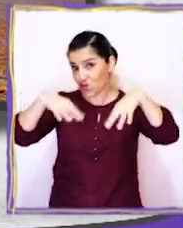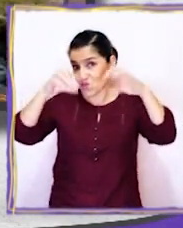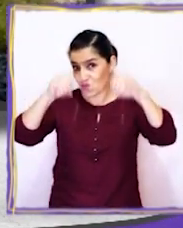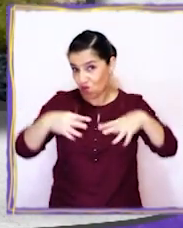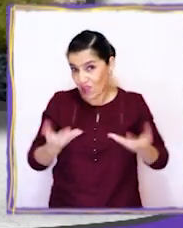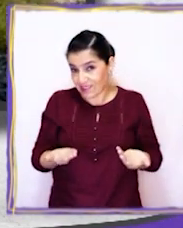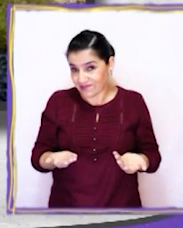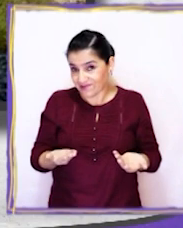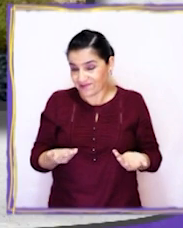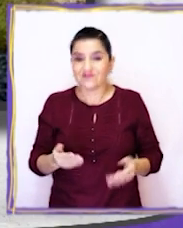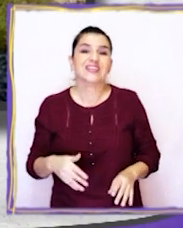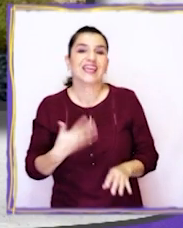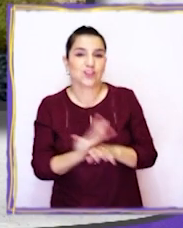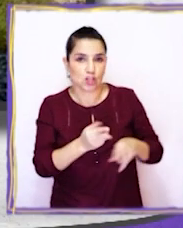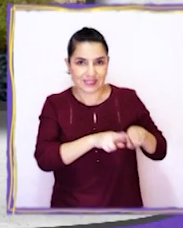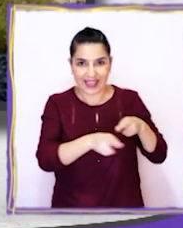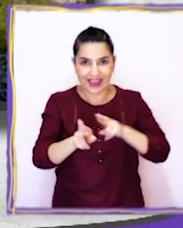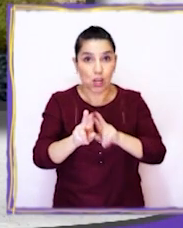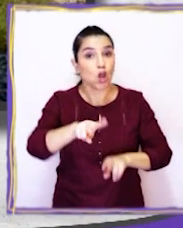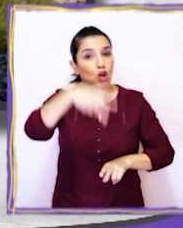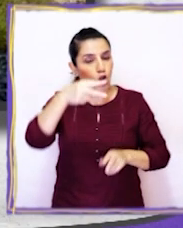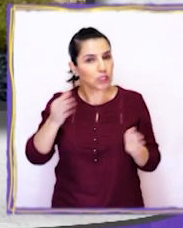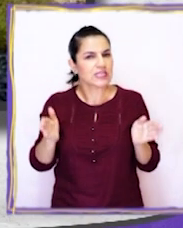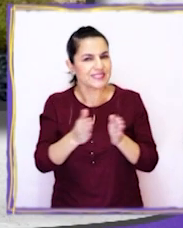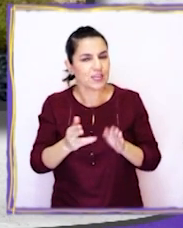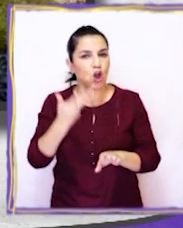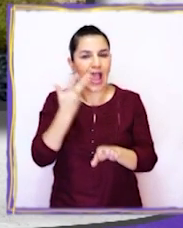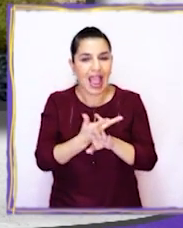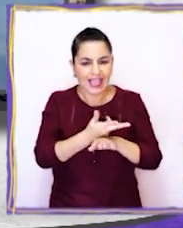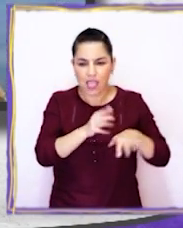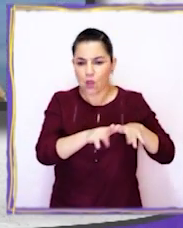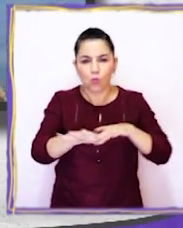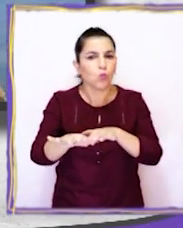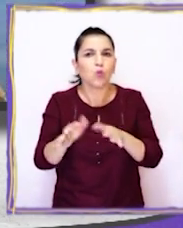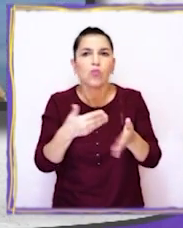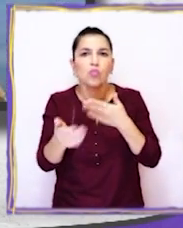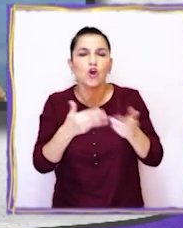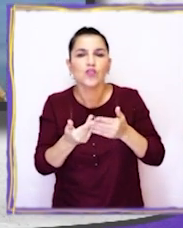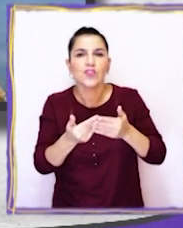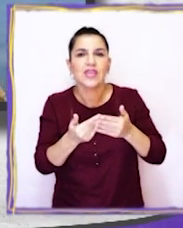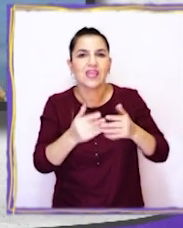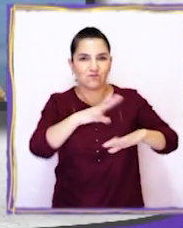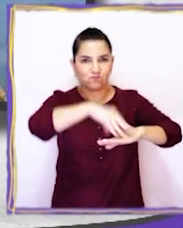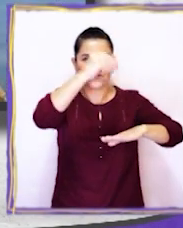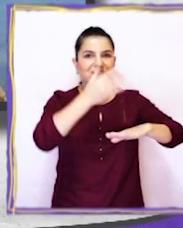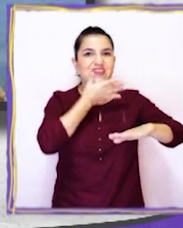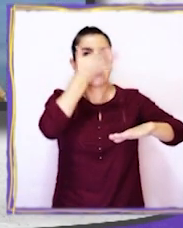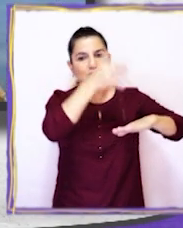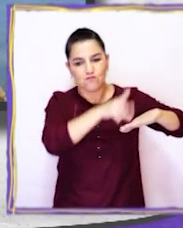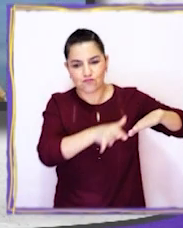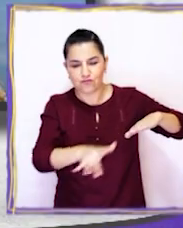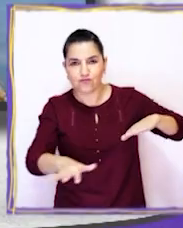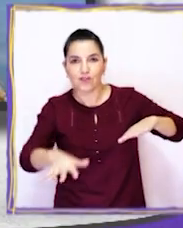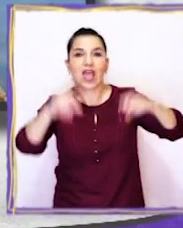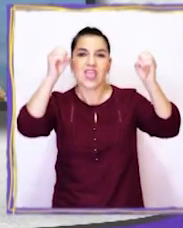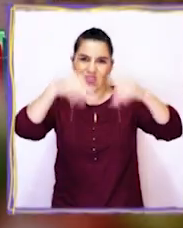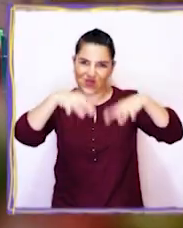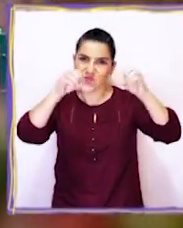de las lluvias. Entonces, los ríos del norte chico obtienen agua del deshielo de la nieve y de las breves